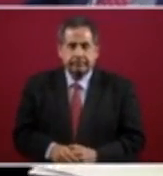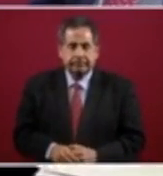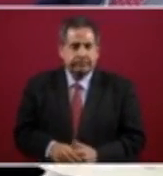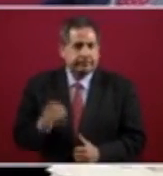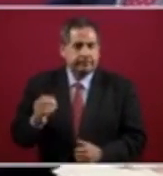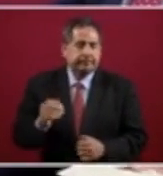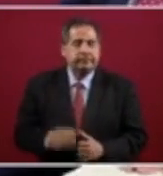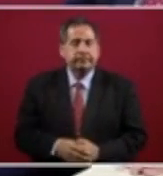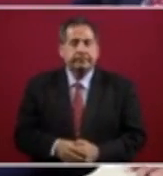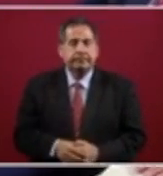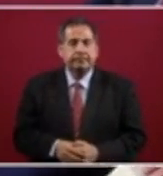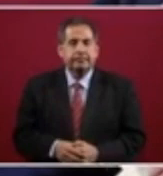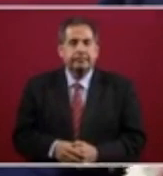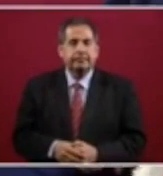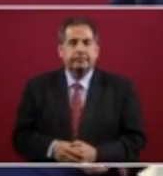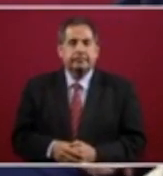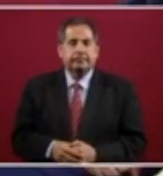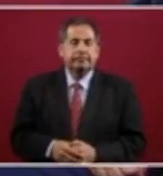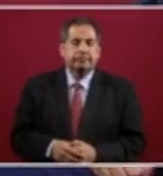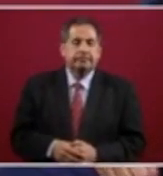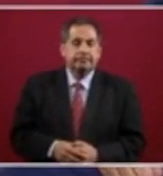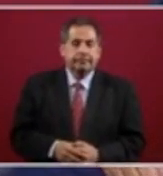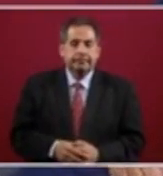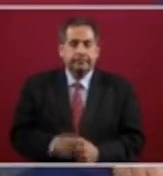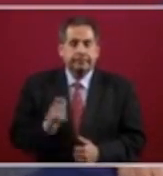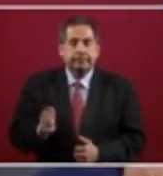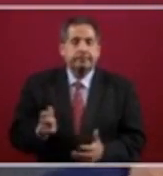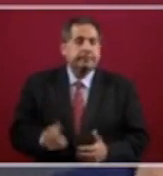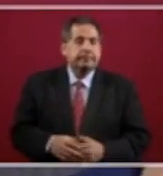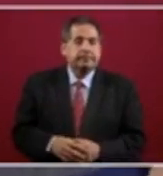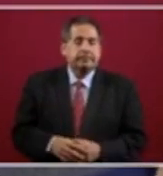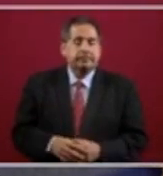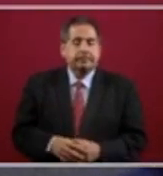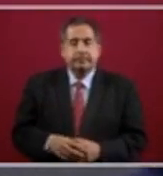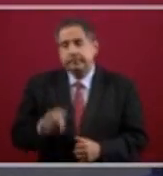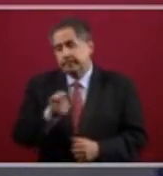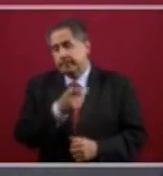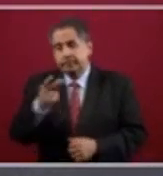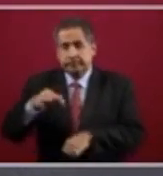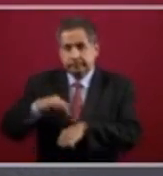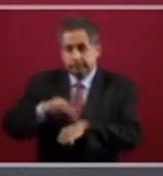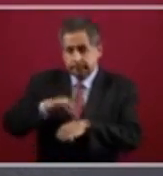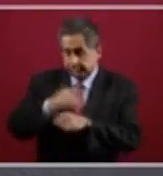O que hay pediatra